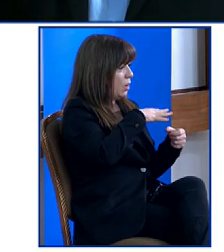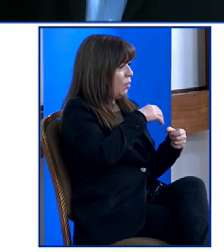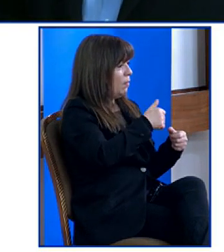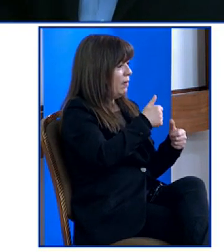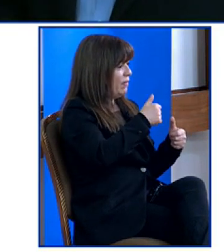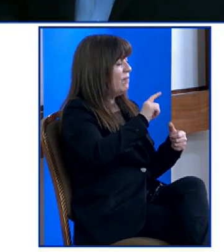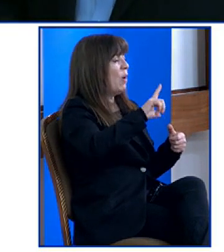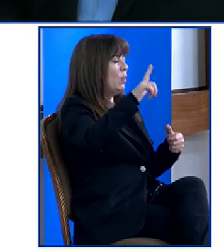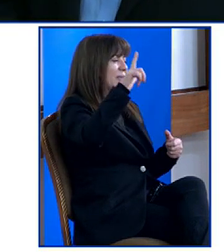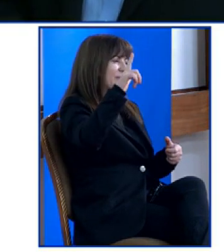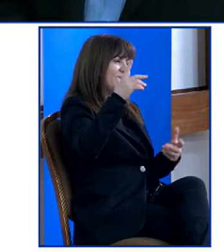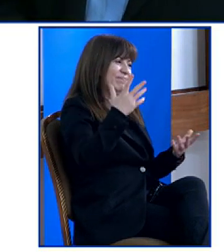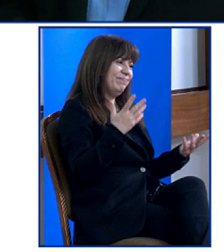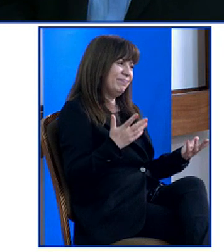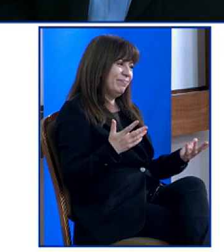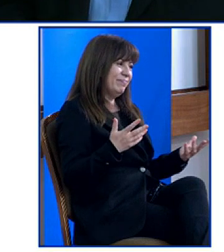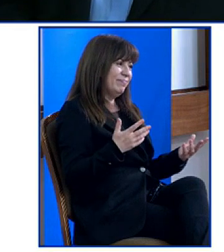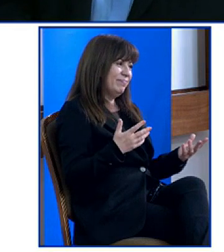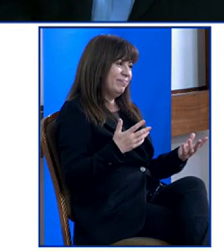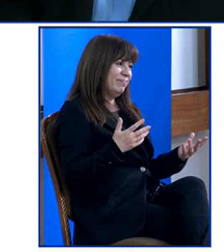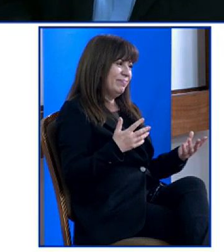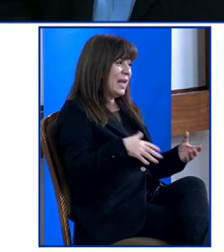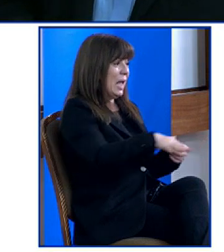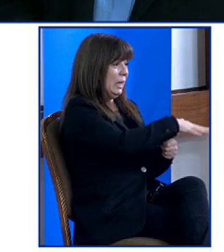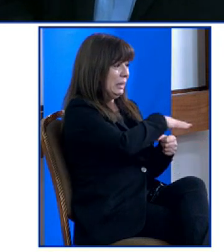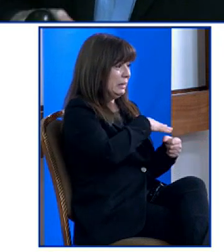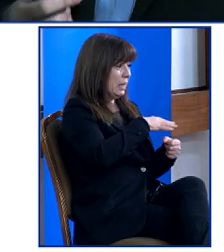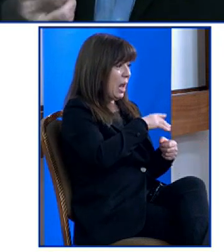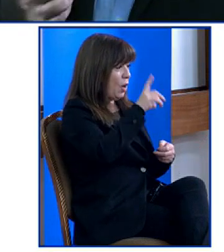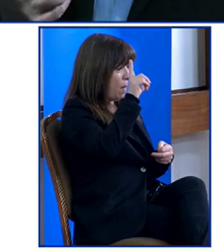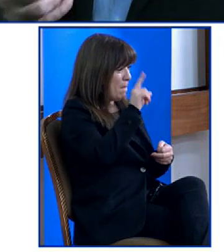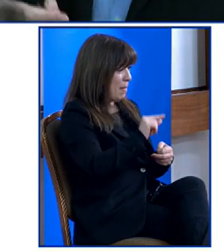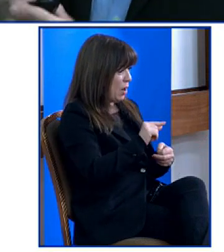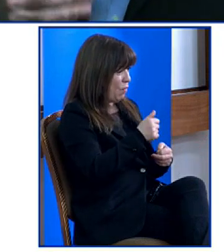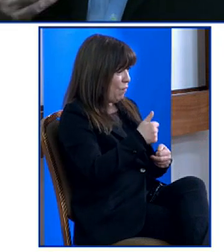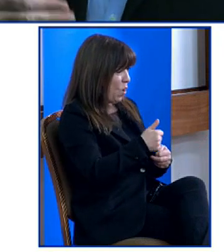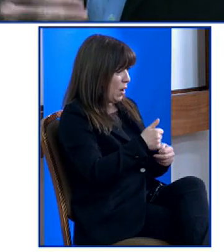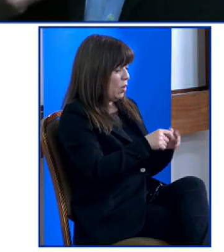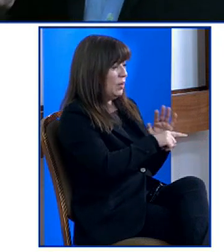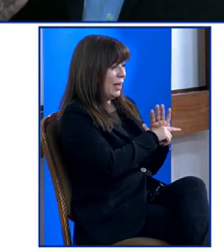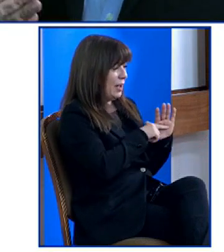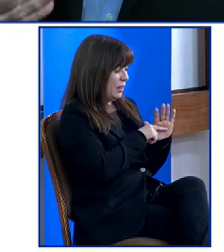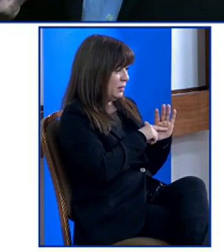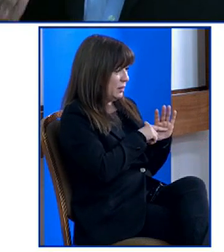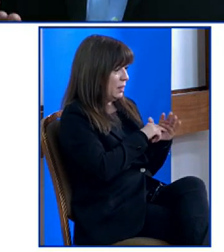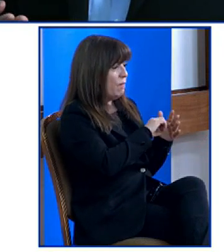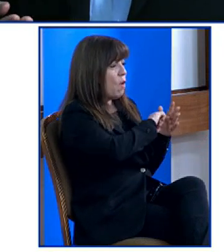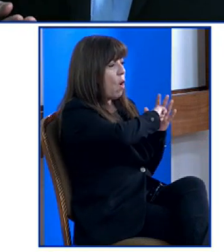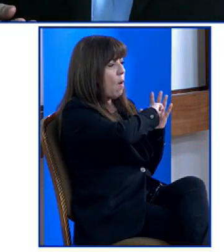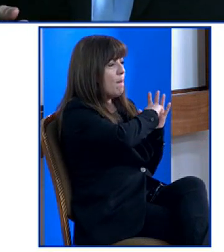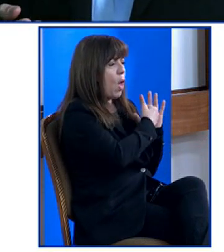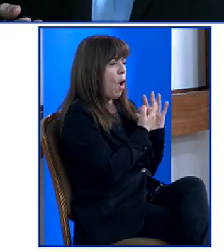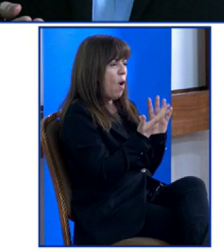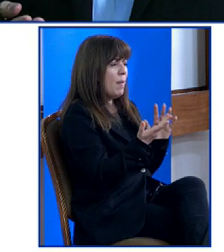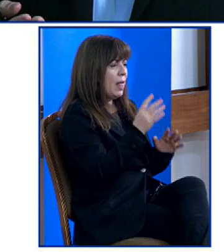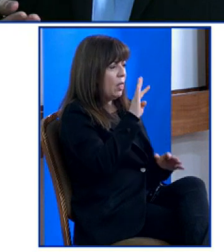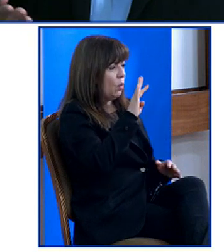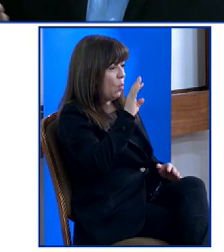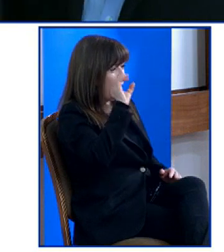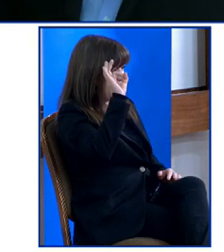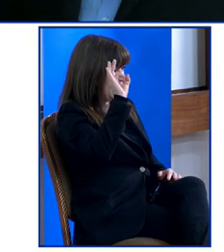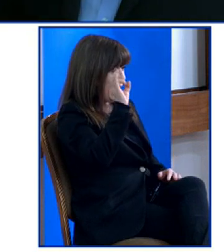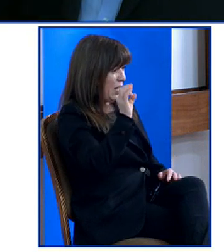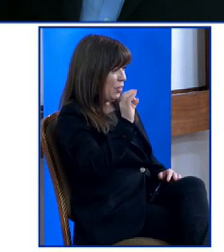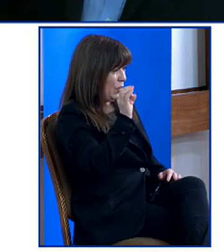aumentar. Y en el escenario menos favorable, en el que prevé un aumento en promedio de 4 grados de la